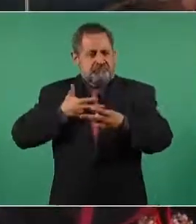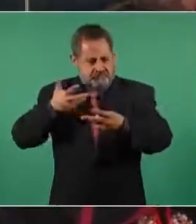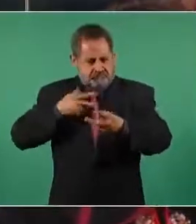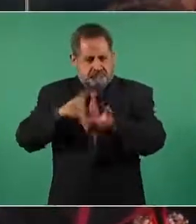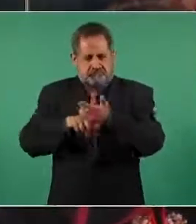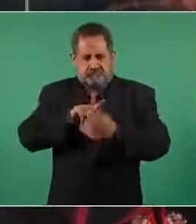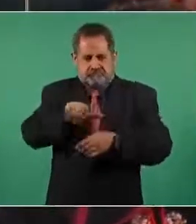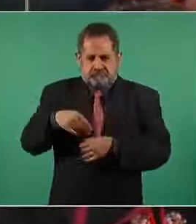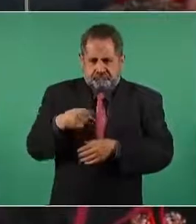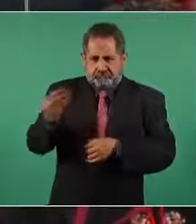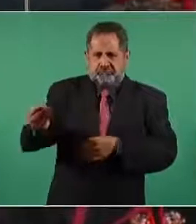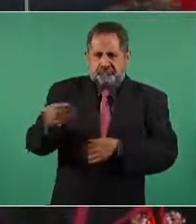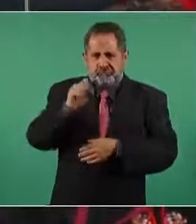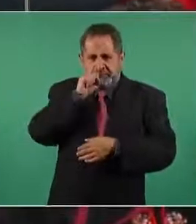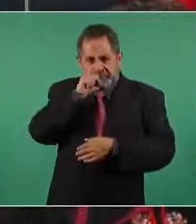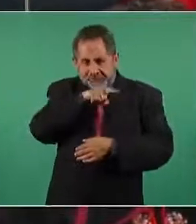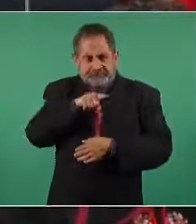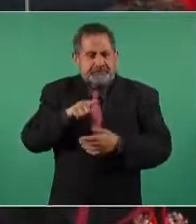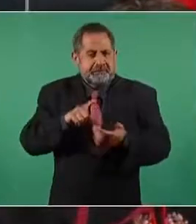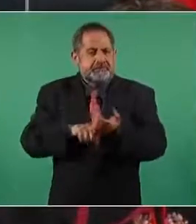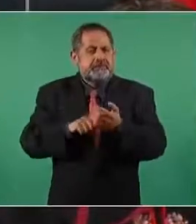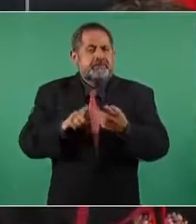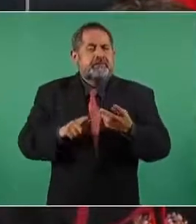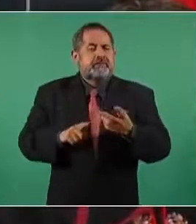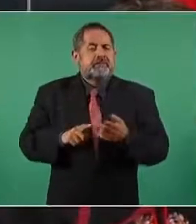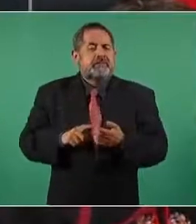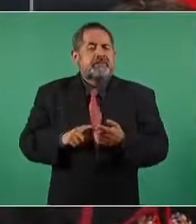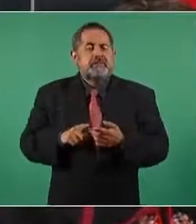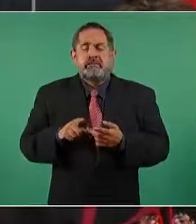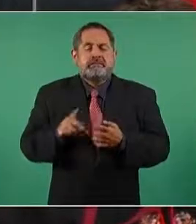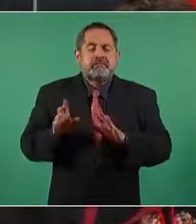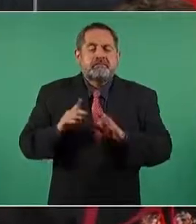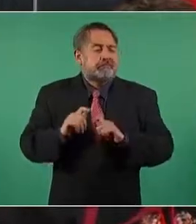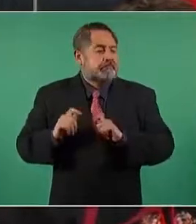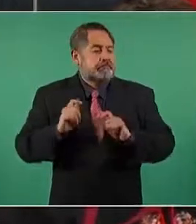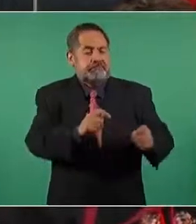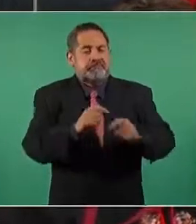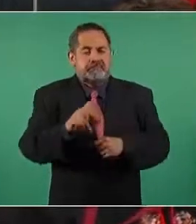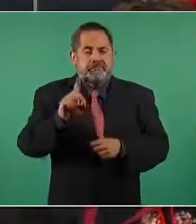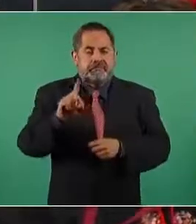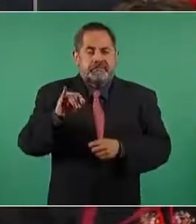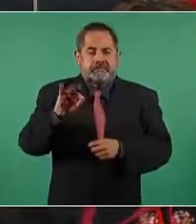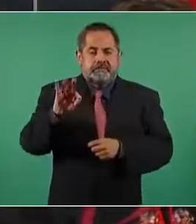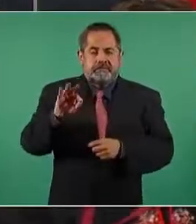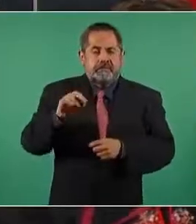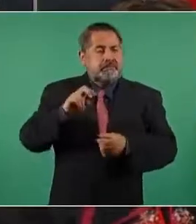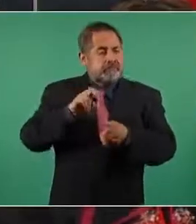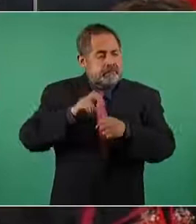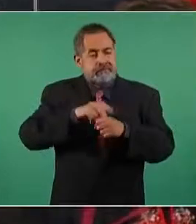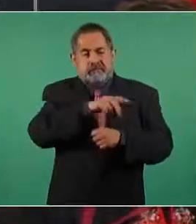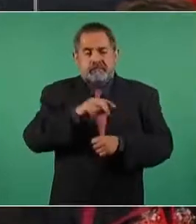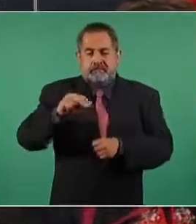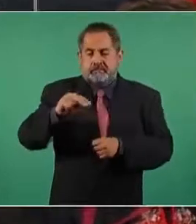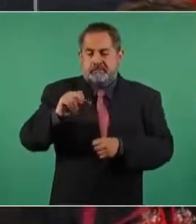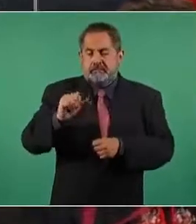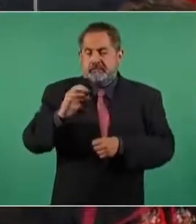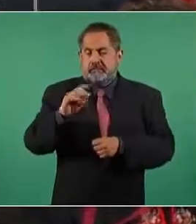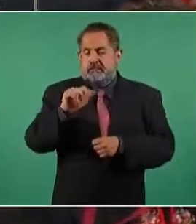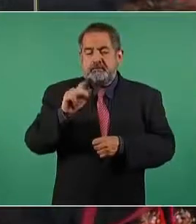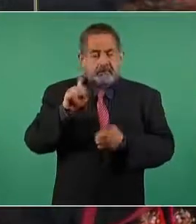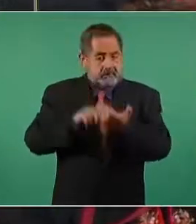posteriormente dárselos. Y bueno, los canalizaron al DIF de Naucalpan, y ahí se formó un